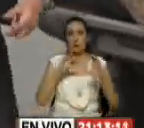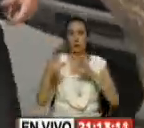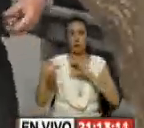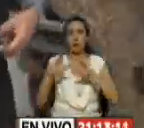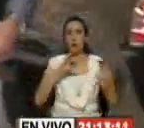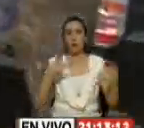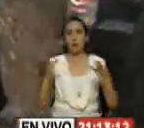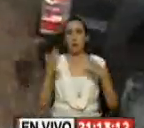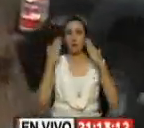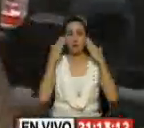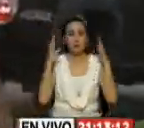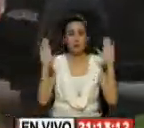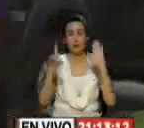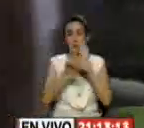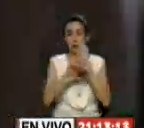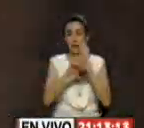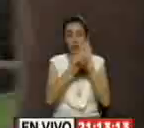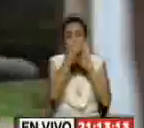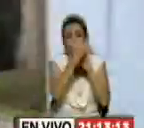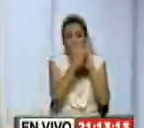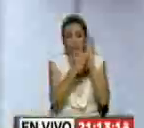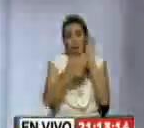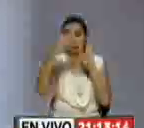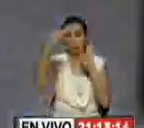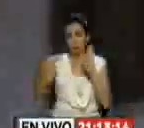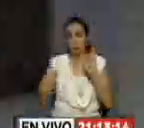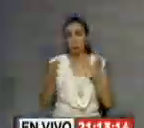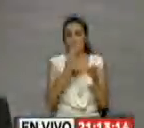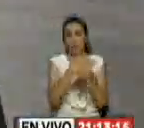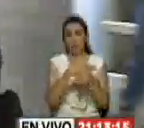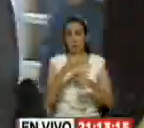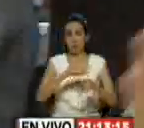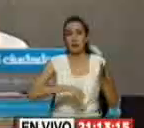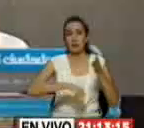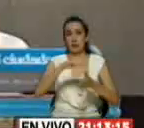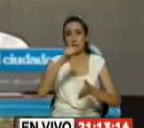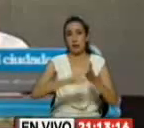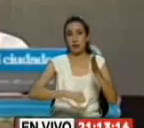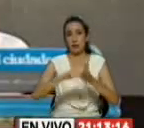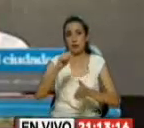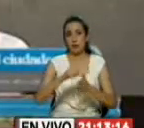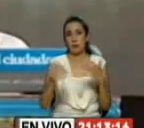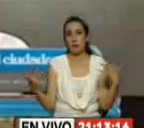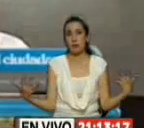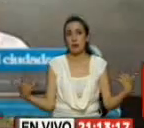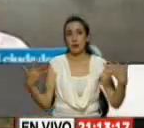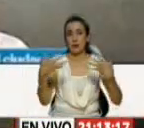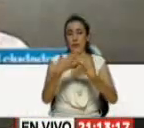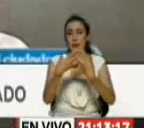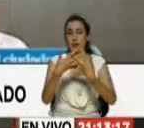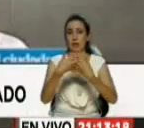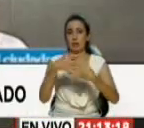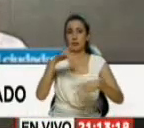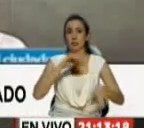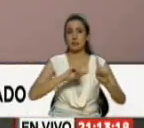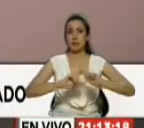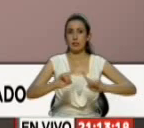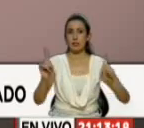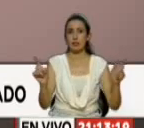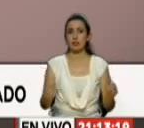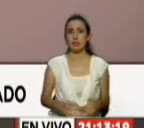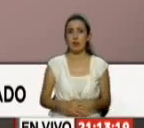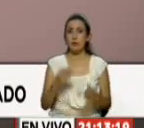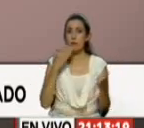habría inobservado la ley y funcionarios bajo su mando efectuaron contrataciones para los enlaces ciudadanos con irregularidades.